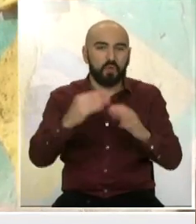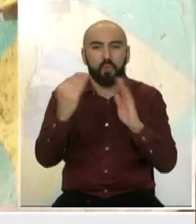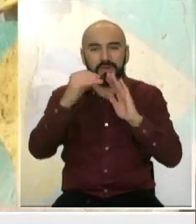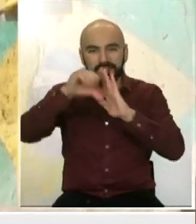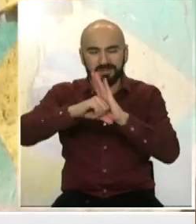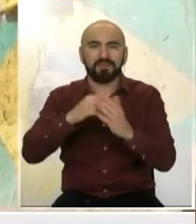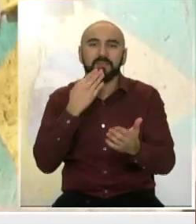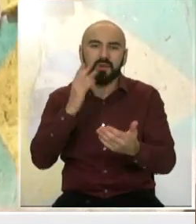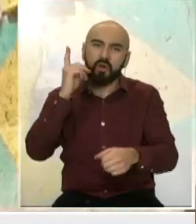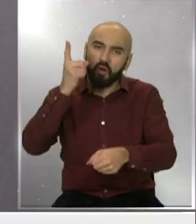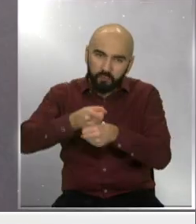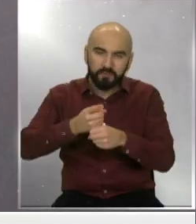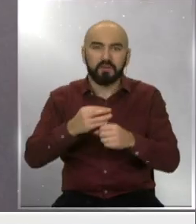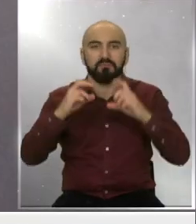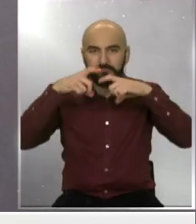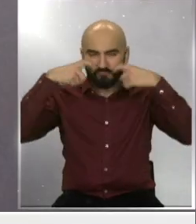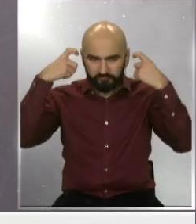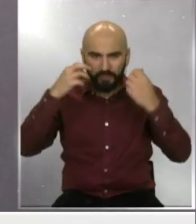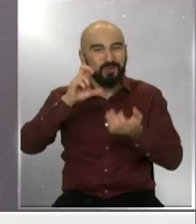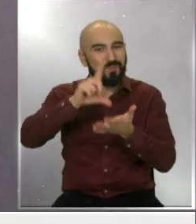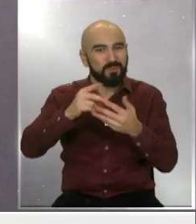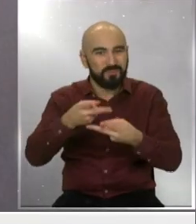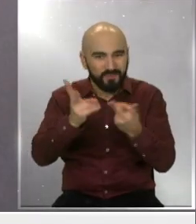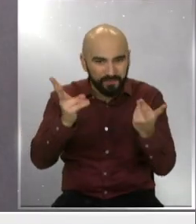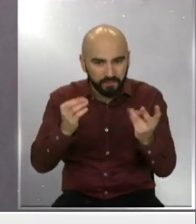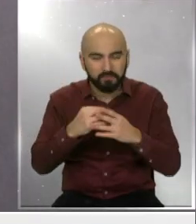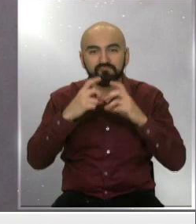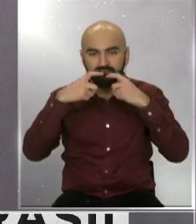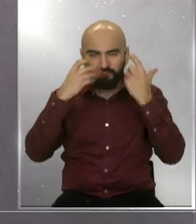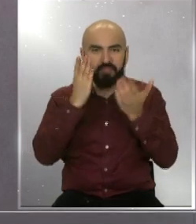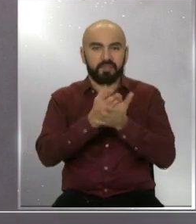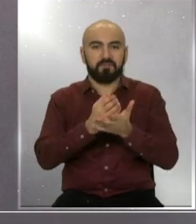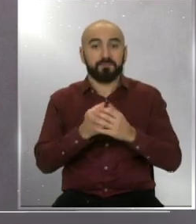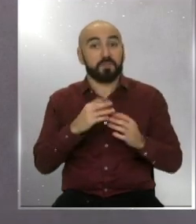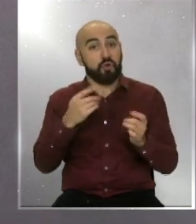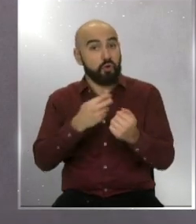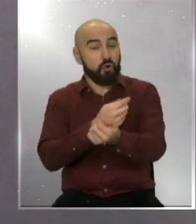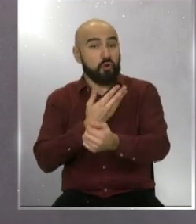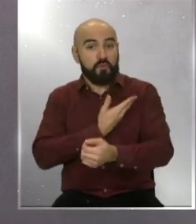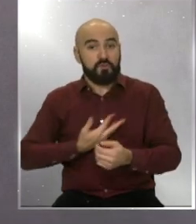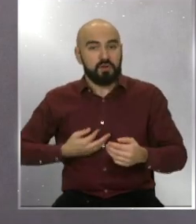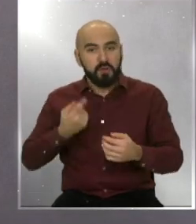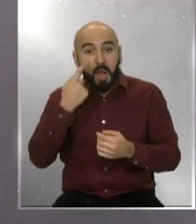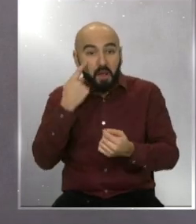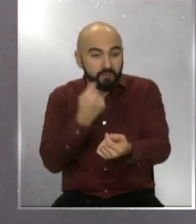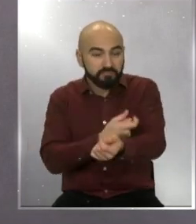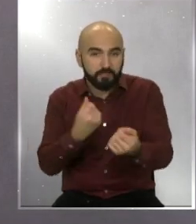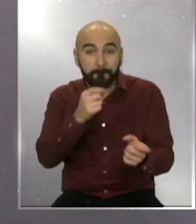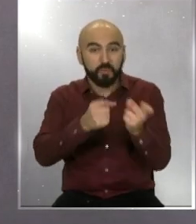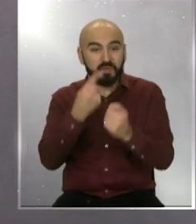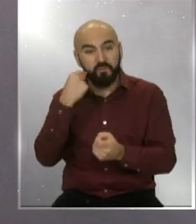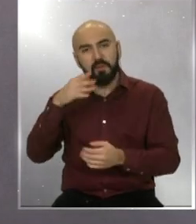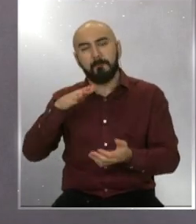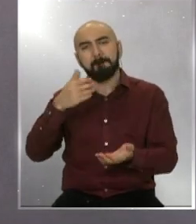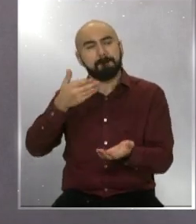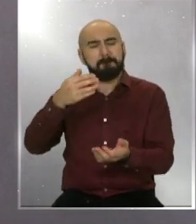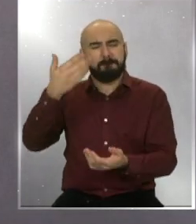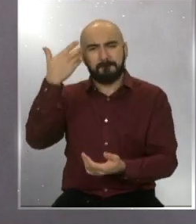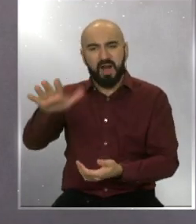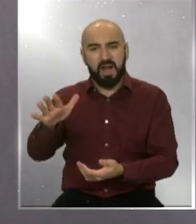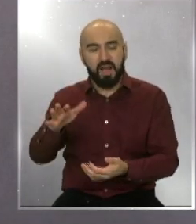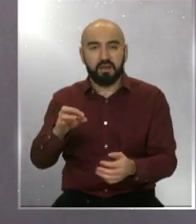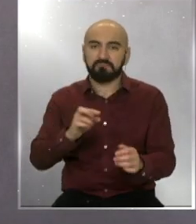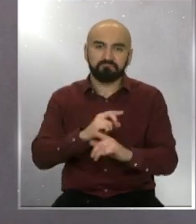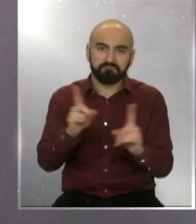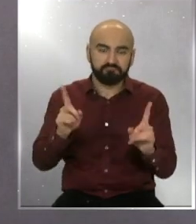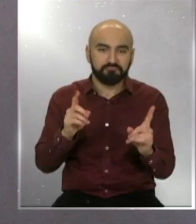en espacios públicos. El gobierno solo hará pruebas a quienes estén realmente muy mal. Si solo haces test a los más graves, no